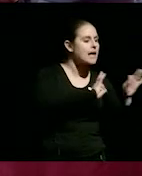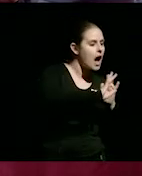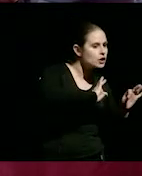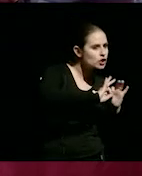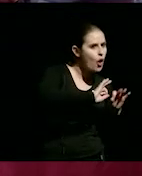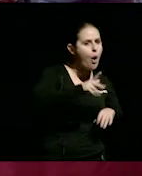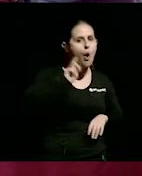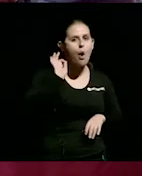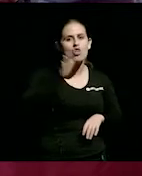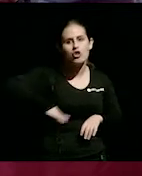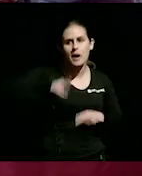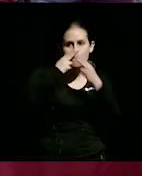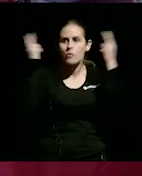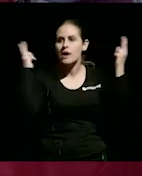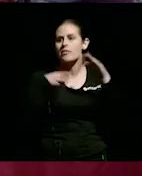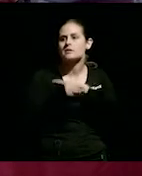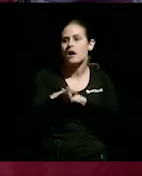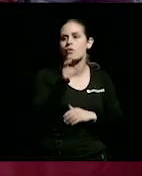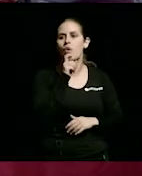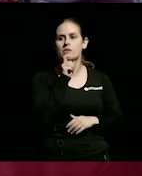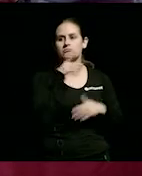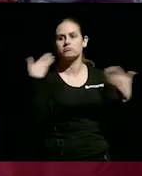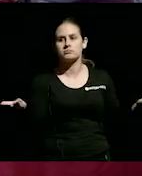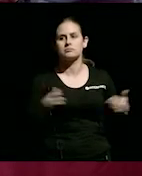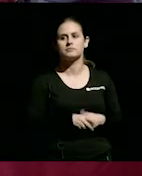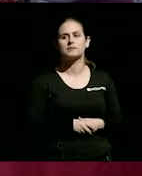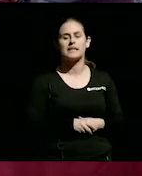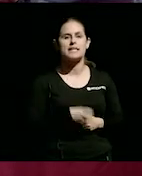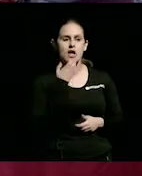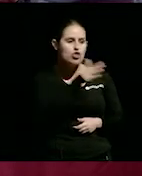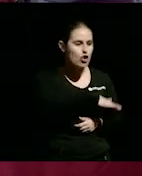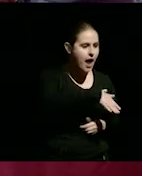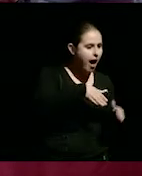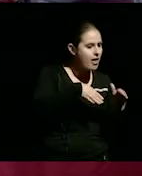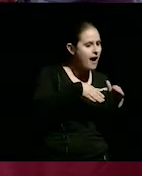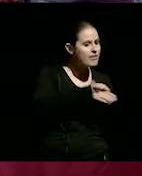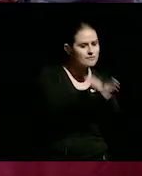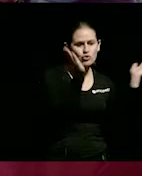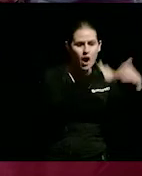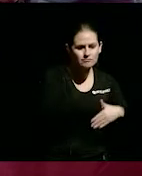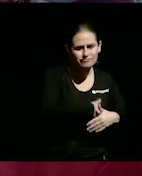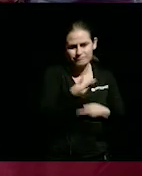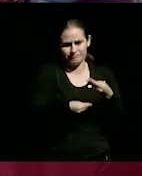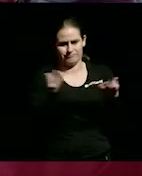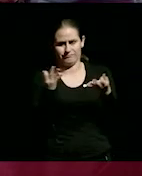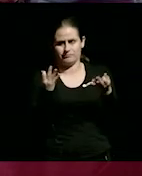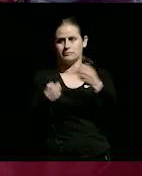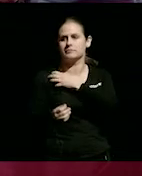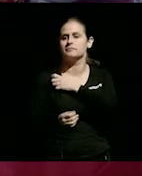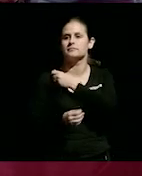allí? ¿Y qué hacen para, en aquellos espacios que no son accesibles, qué hacen? Gracias.